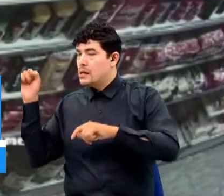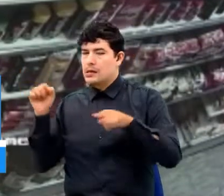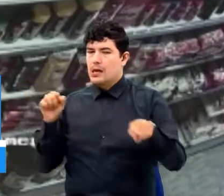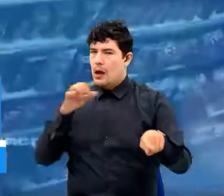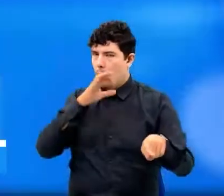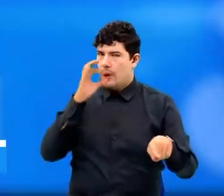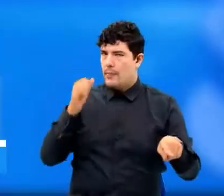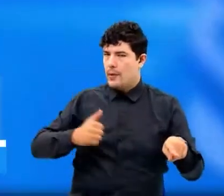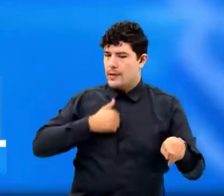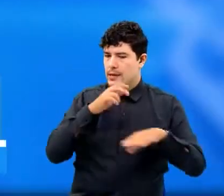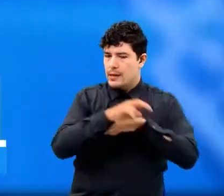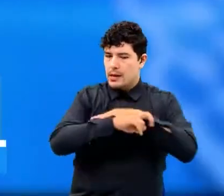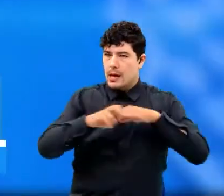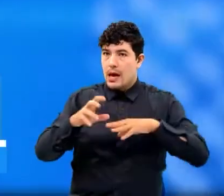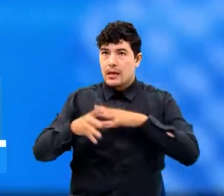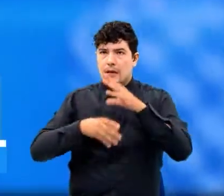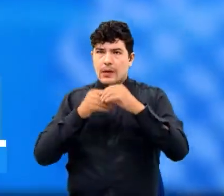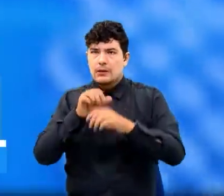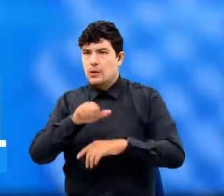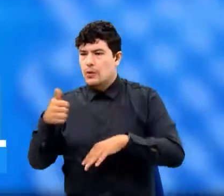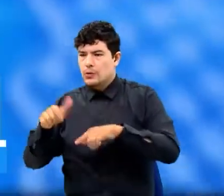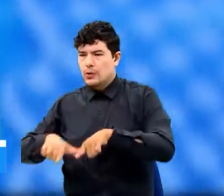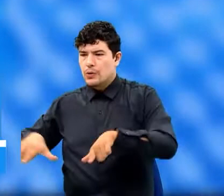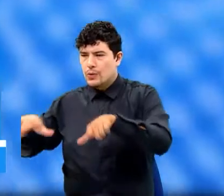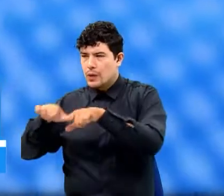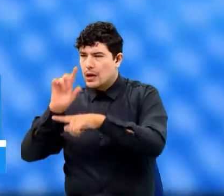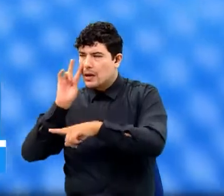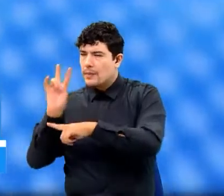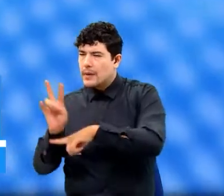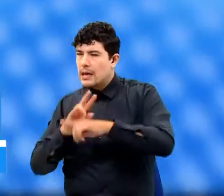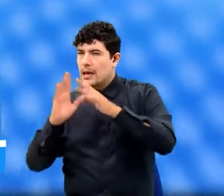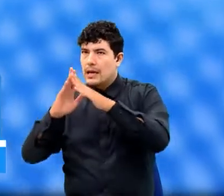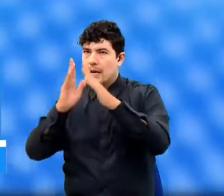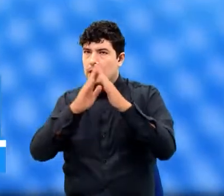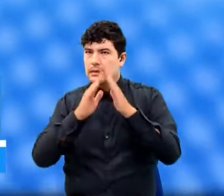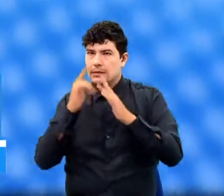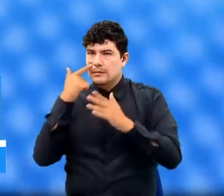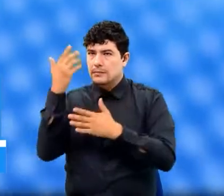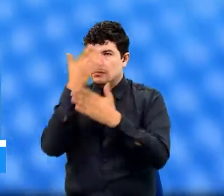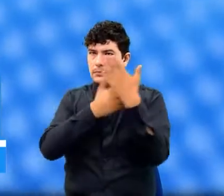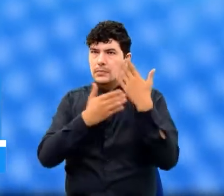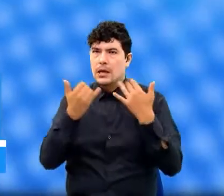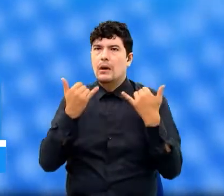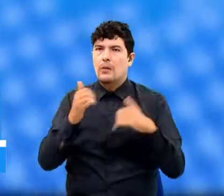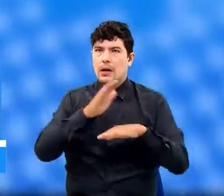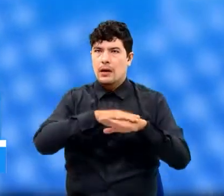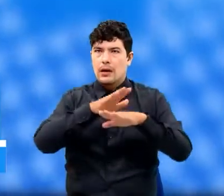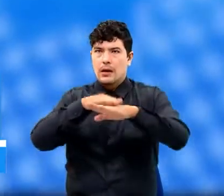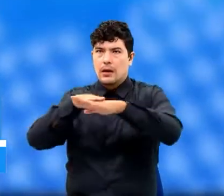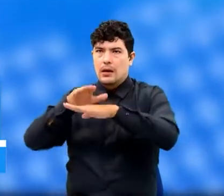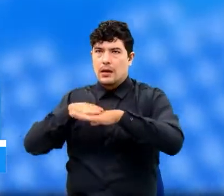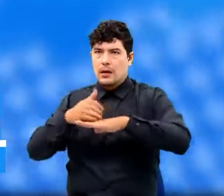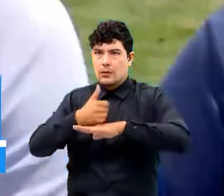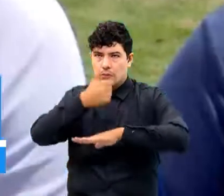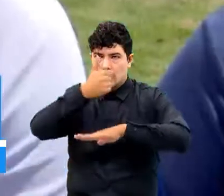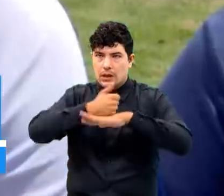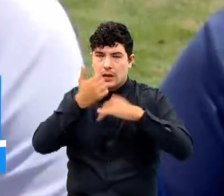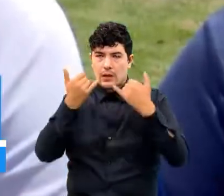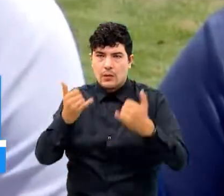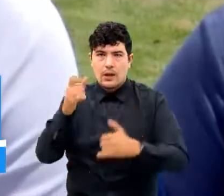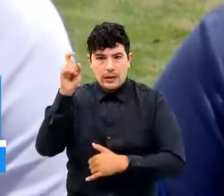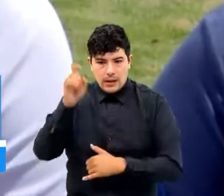en otro lugar analizando las zonas residenciales. Es el momento como para que hagamos un llamado a las autoridades, que